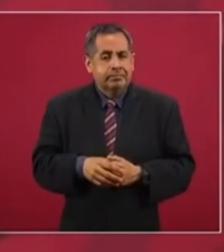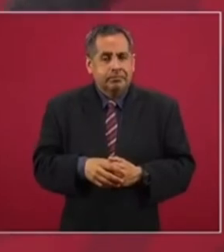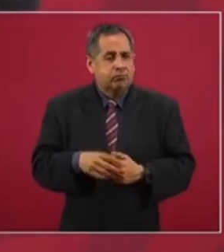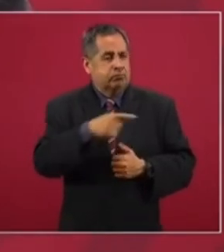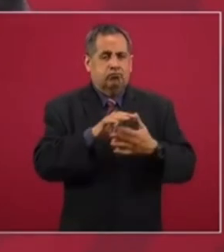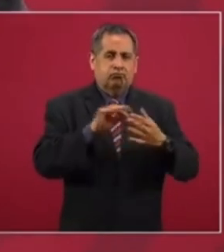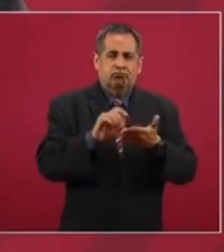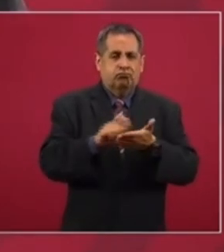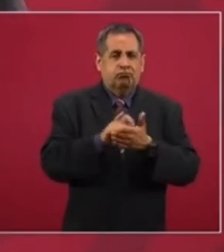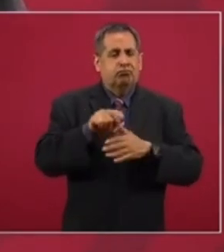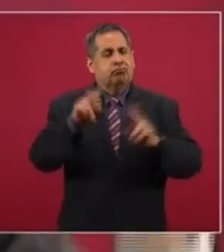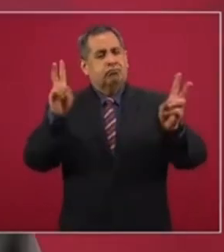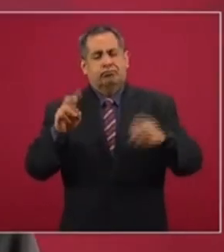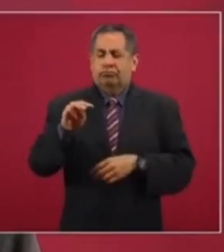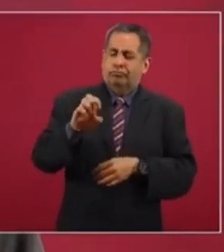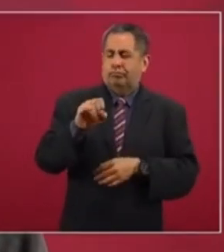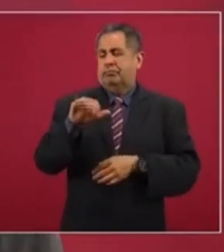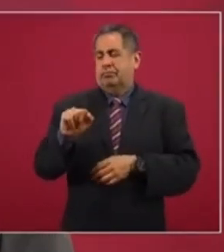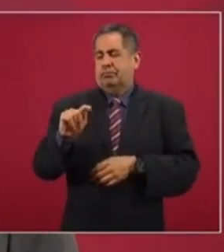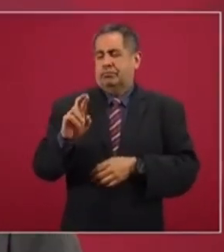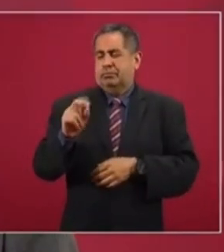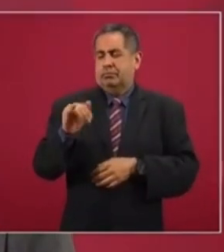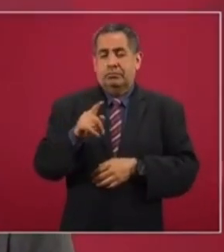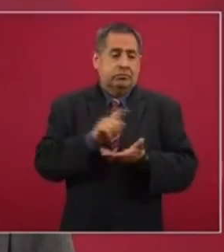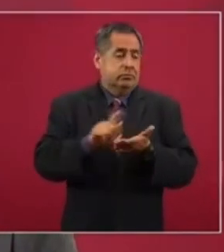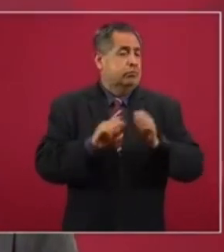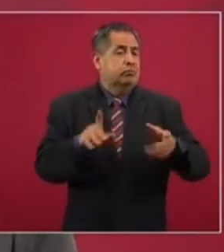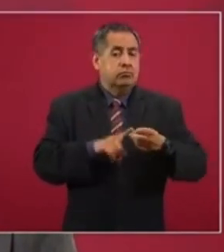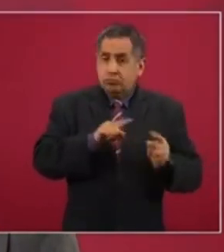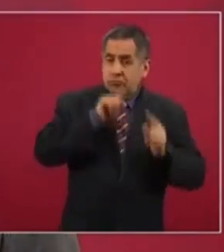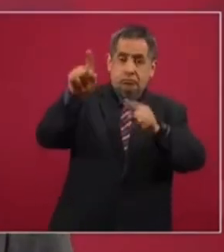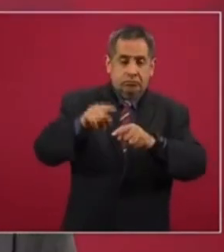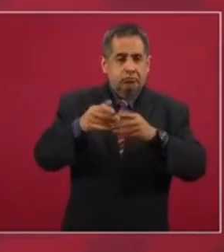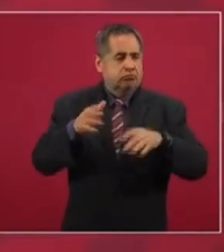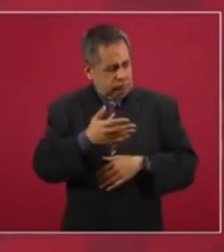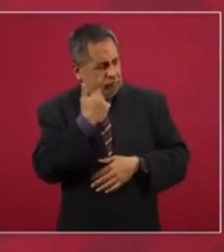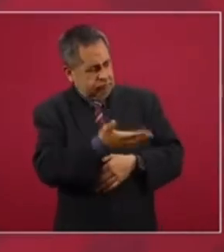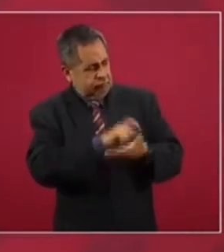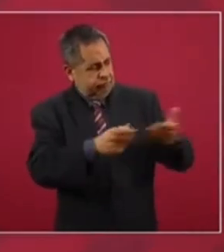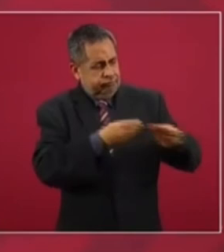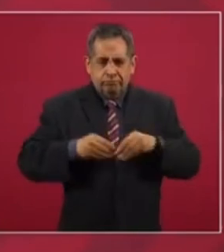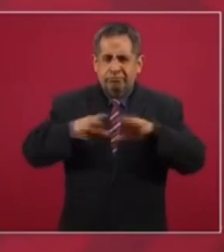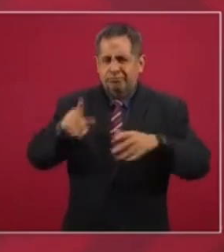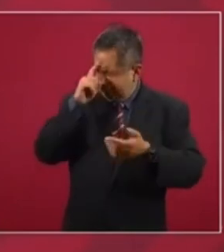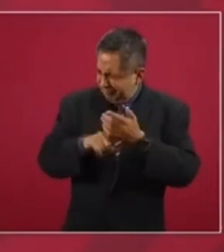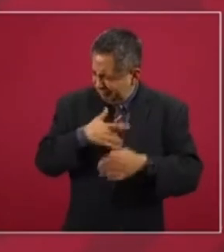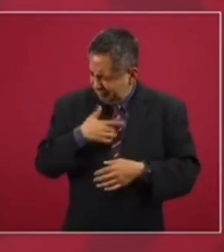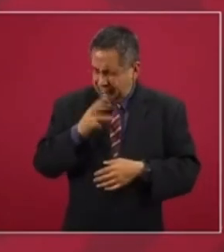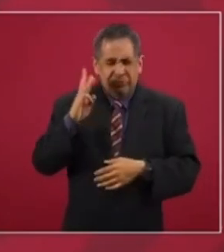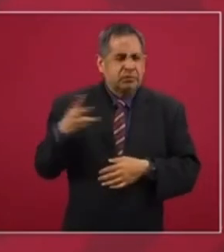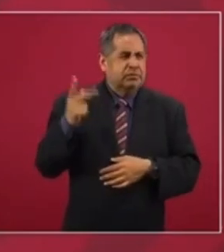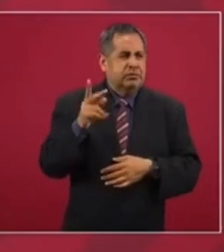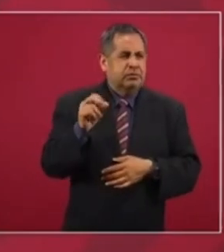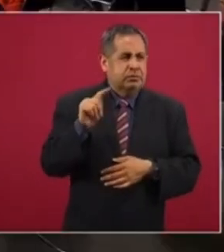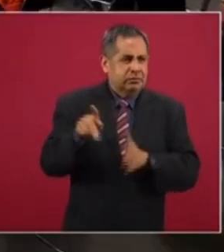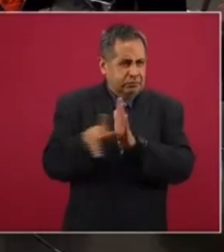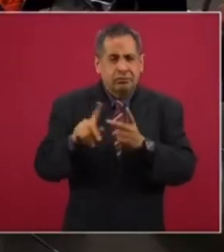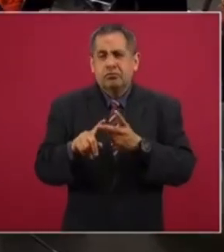su artículo sobre el Mesías tropical lo publicó allá, le abrieron el espacio, no sé si en el Washington Post o en el New York